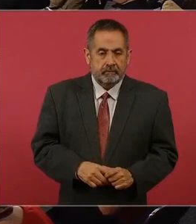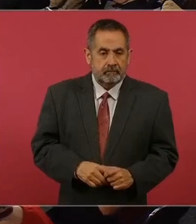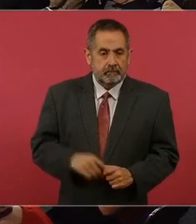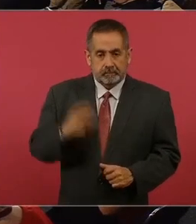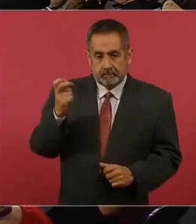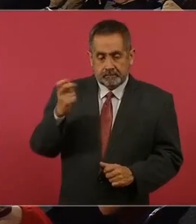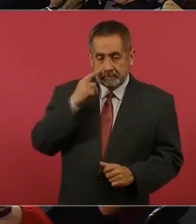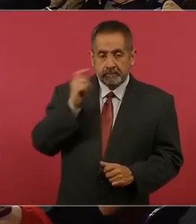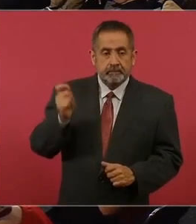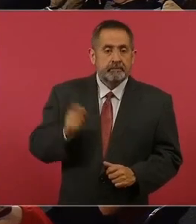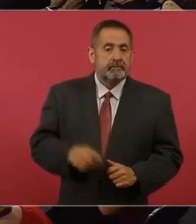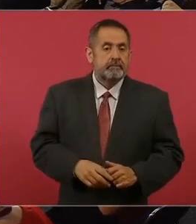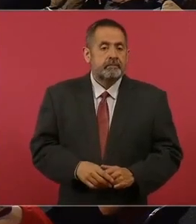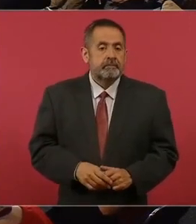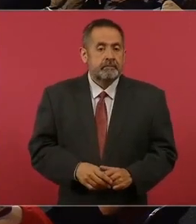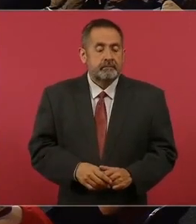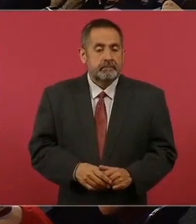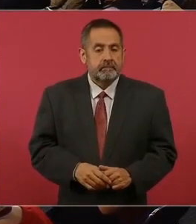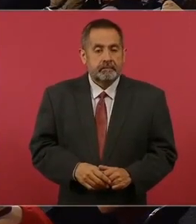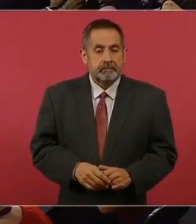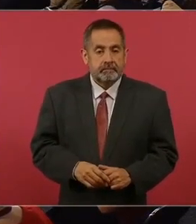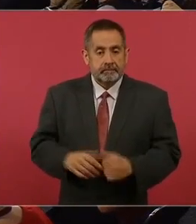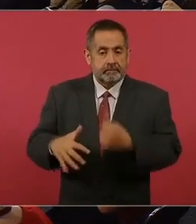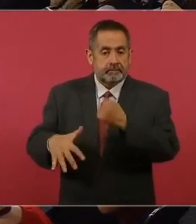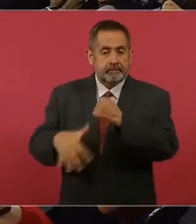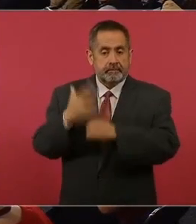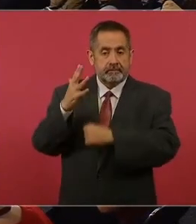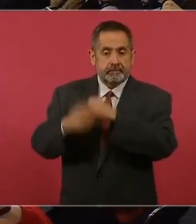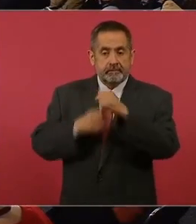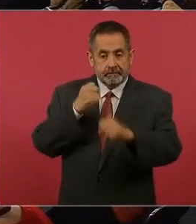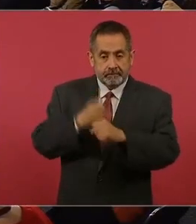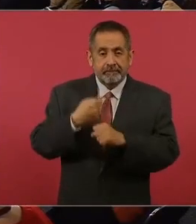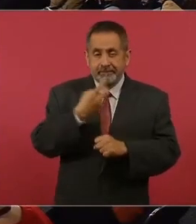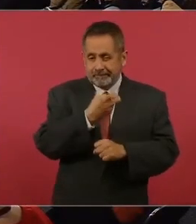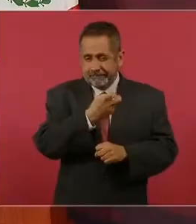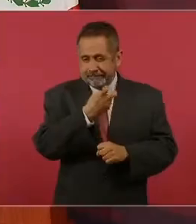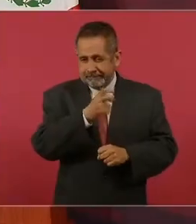Esto es cuando hablo de 15 años consecutivos.